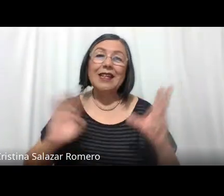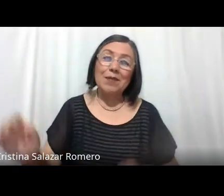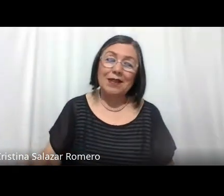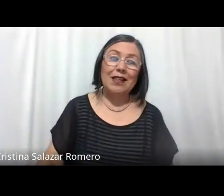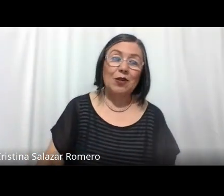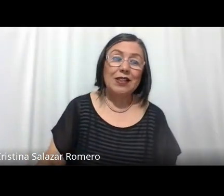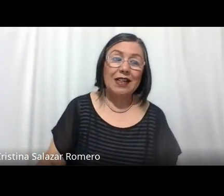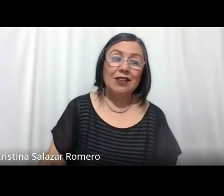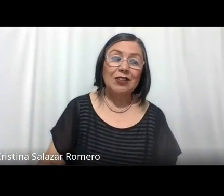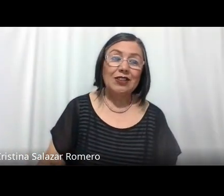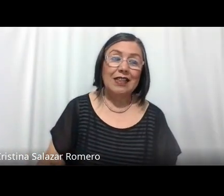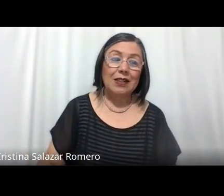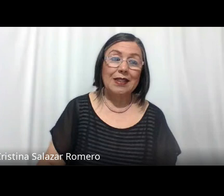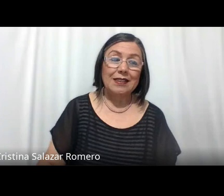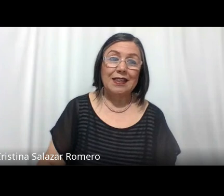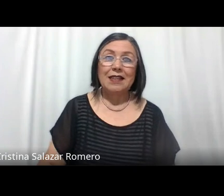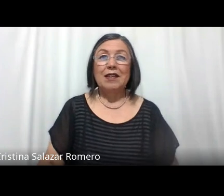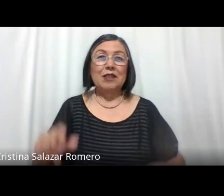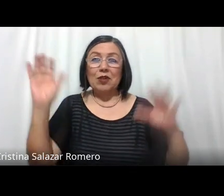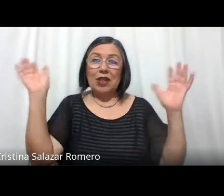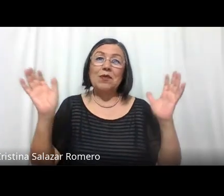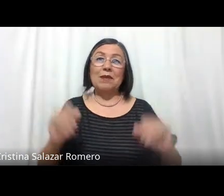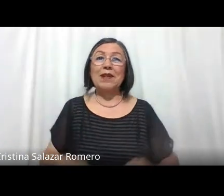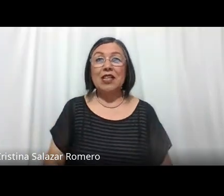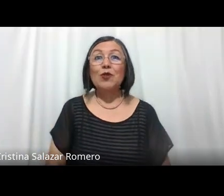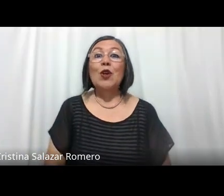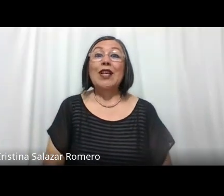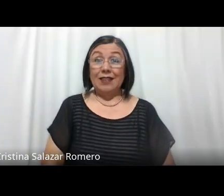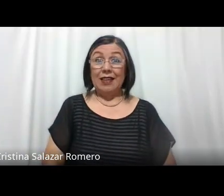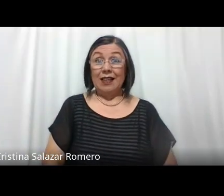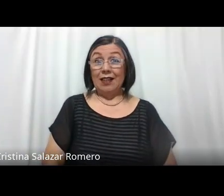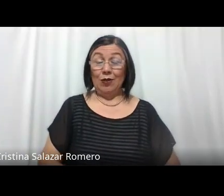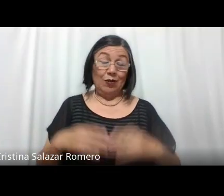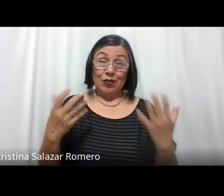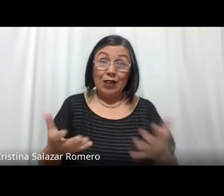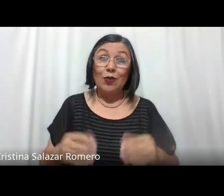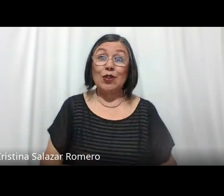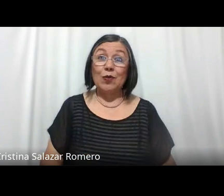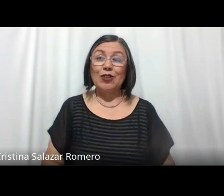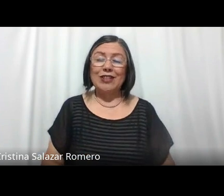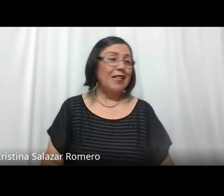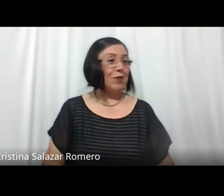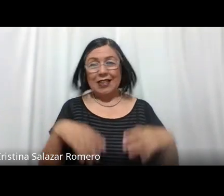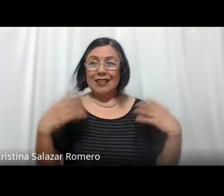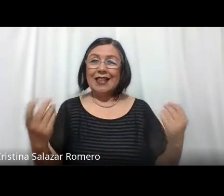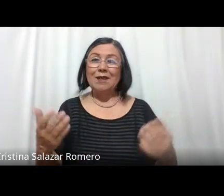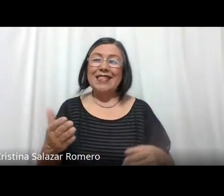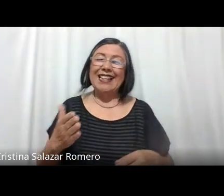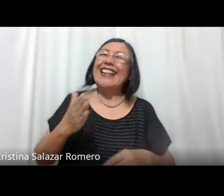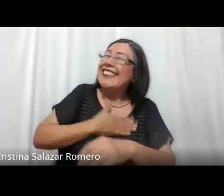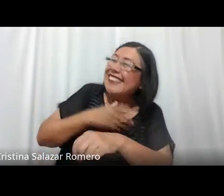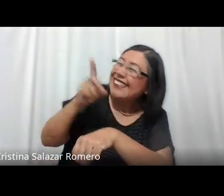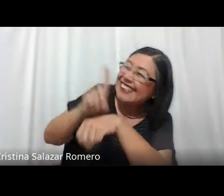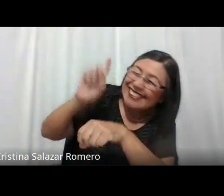preferentemente aprender a comunicarnos en lengua de señas. Si, por ejemplo, ya aprendieron los saludos de buenos días, pues al llegar a la